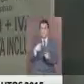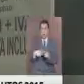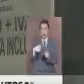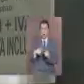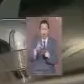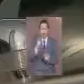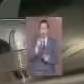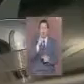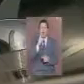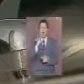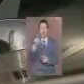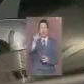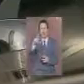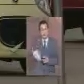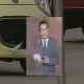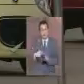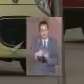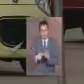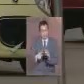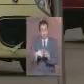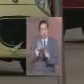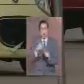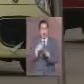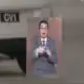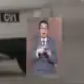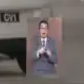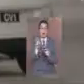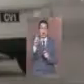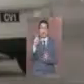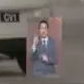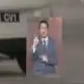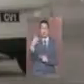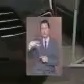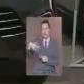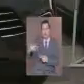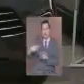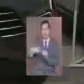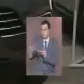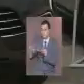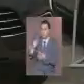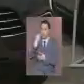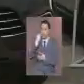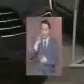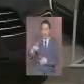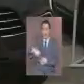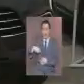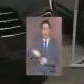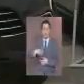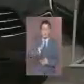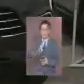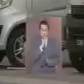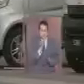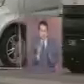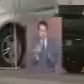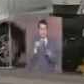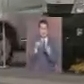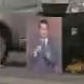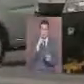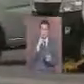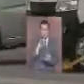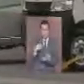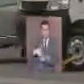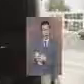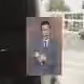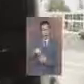cuotas con tarjeta, quizás más conveniente que un crédito de consumo, de acuerdo al interés que le ofrezcan. Eso claro, si tiene ahorro